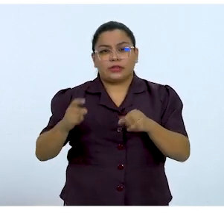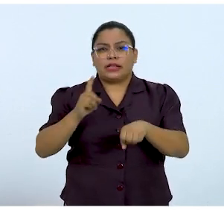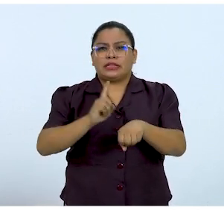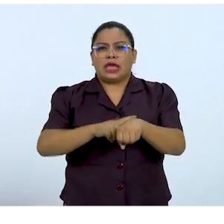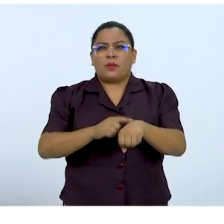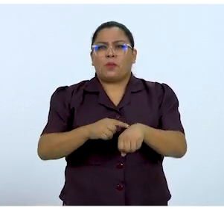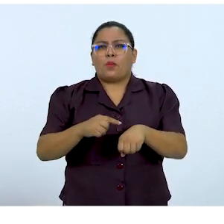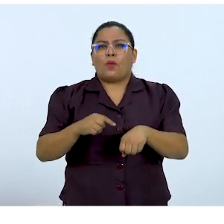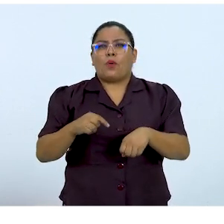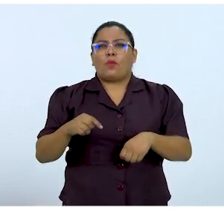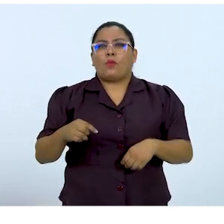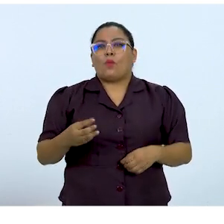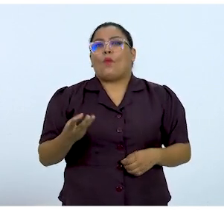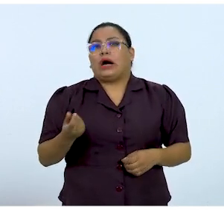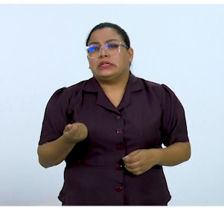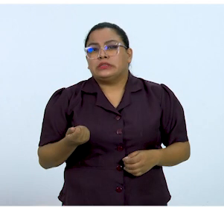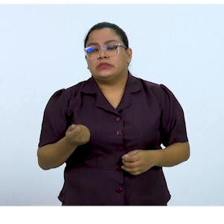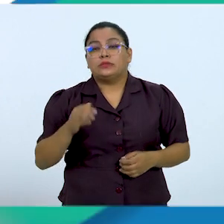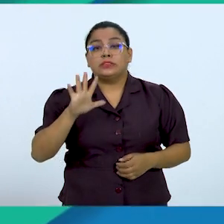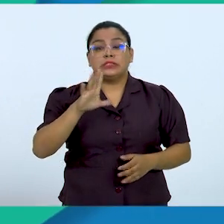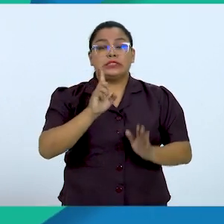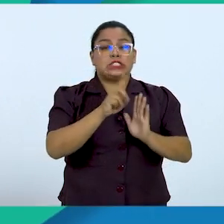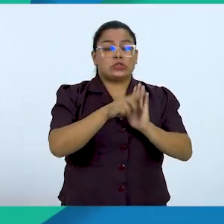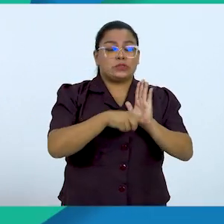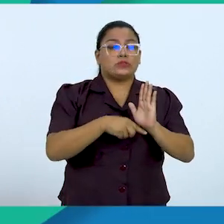máximo para esta sección es de 5 minutos.